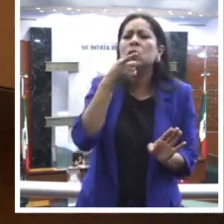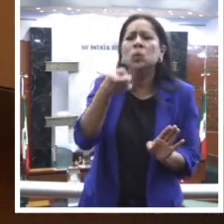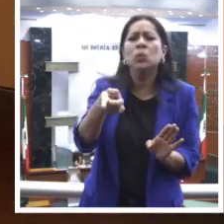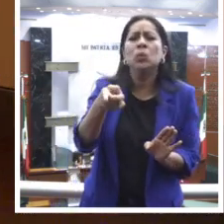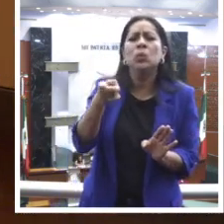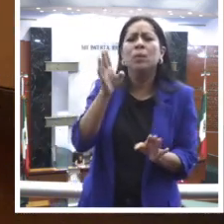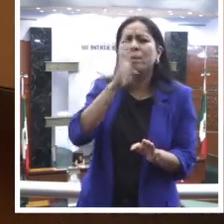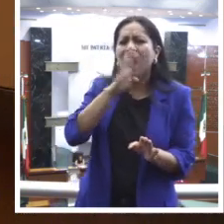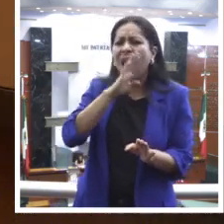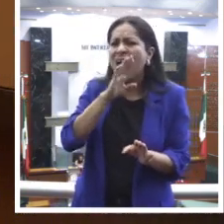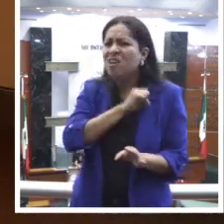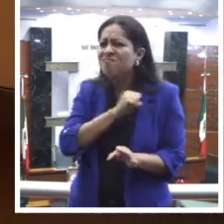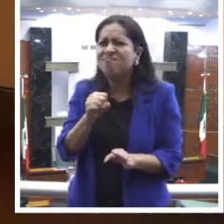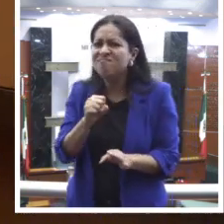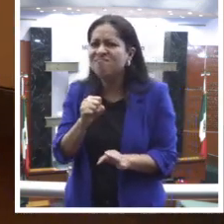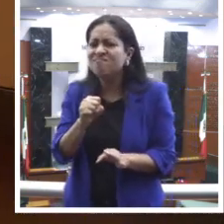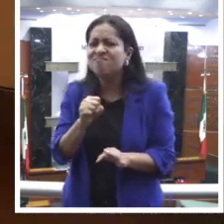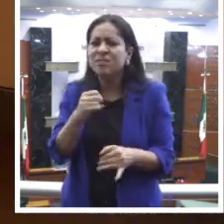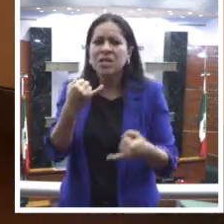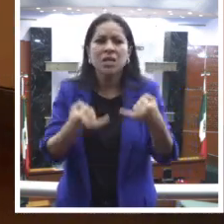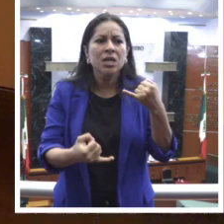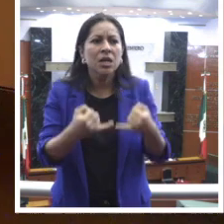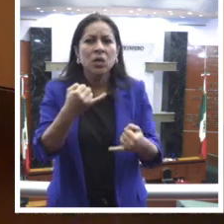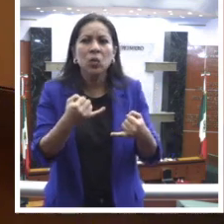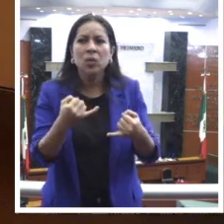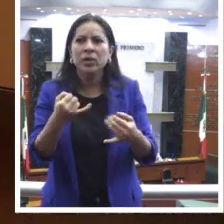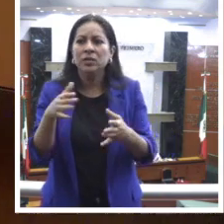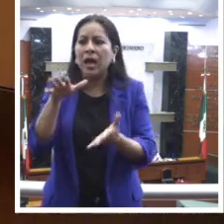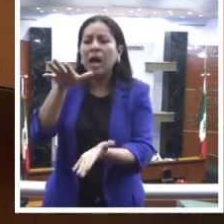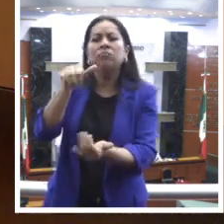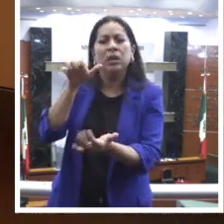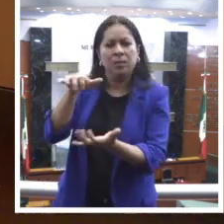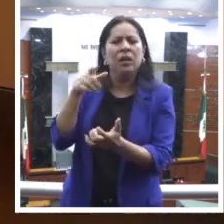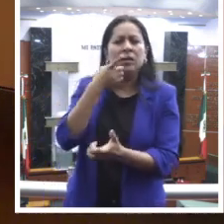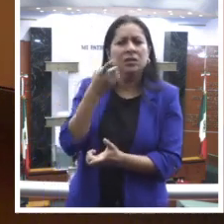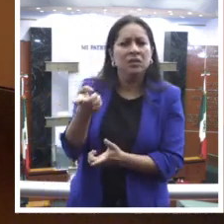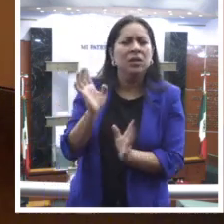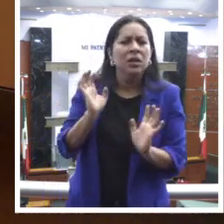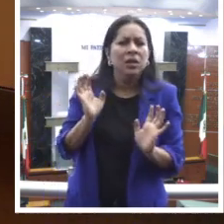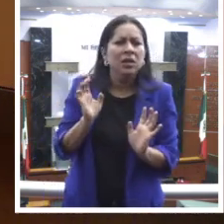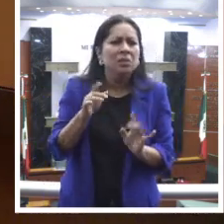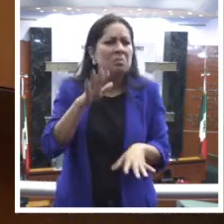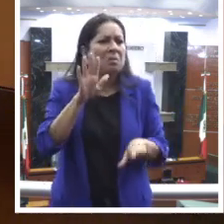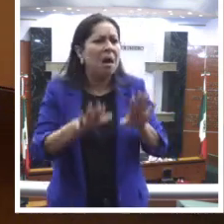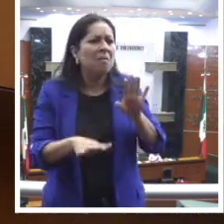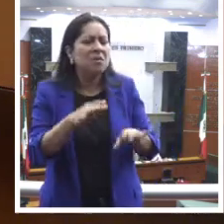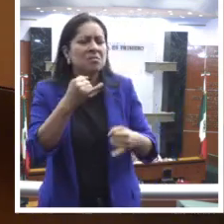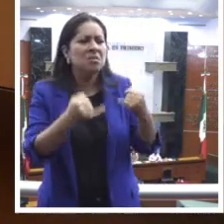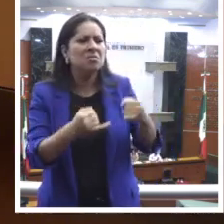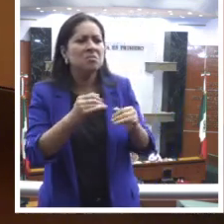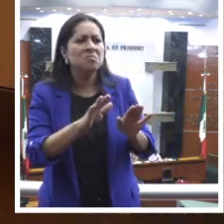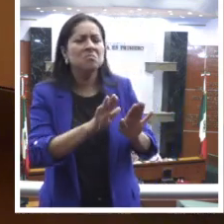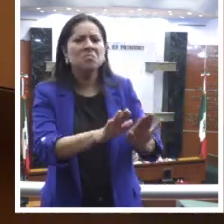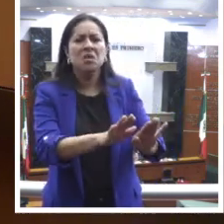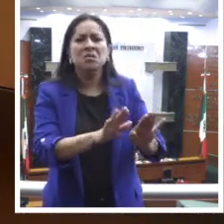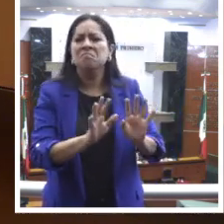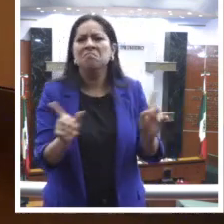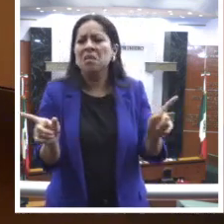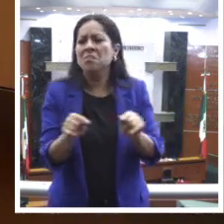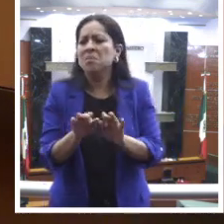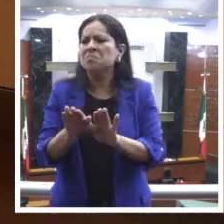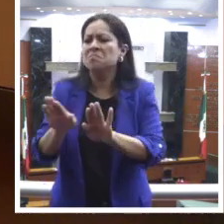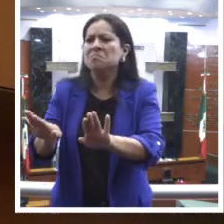extorsiona y el juicio si es que llega a juicio porque ni siquiera llega los jueces ahí queda la carpeta